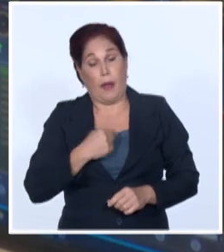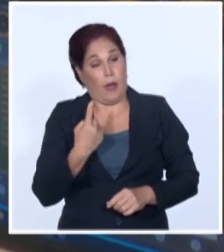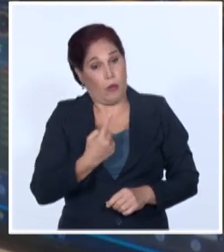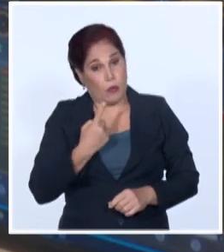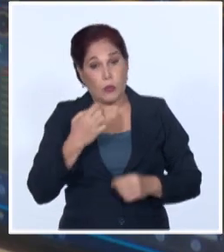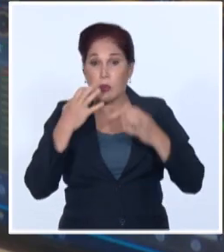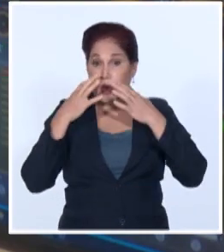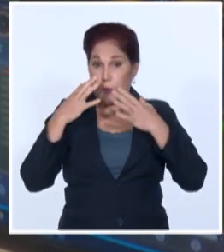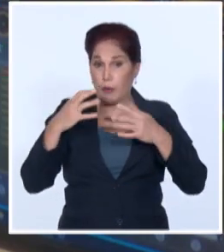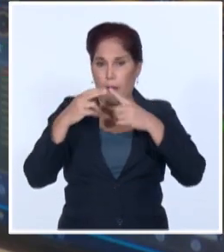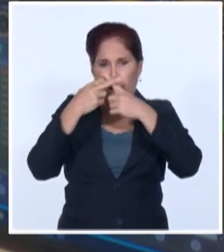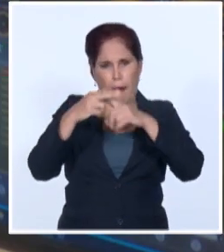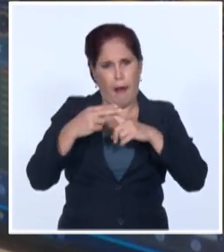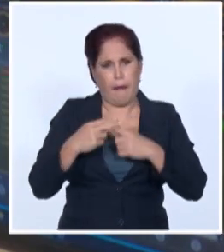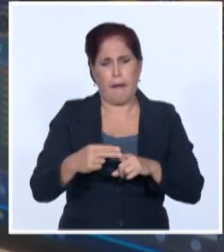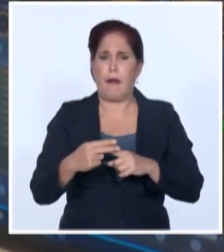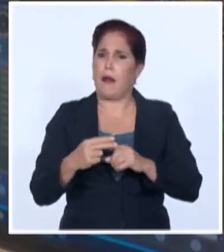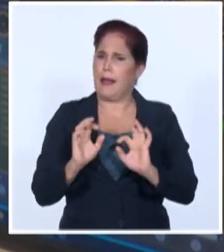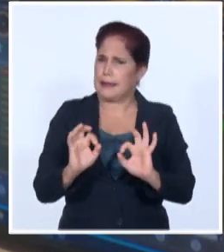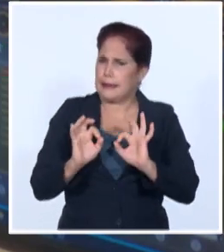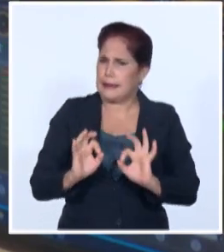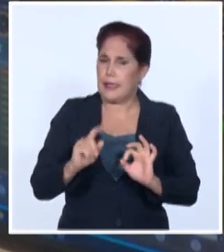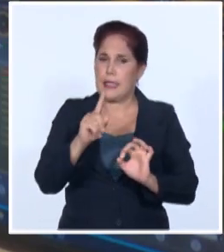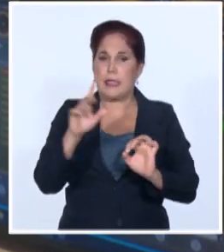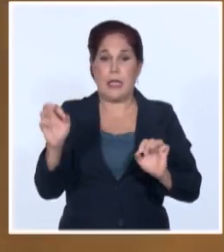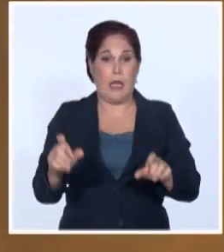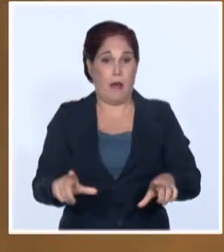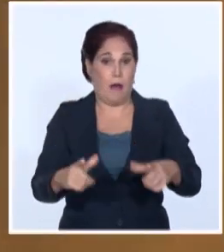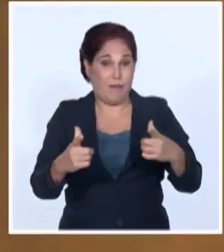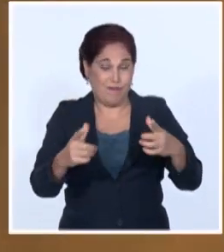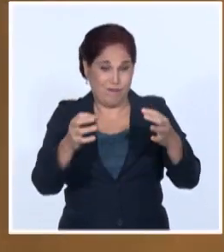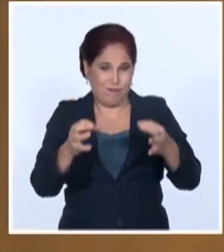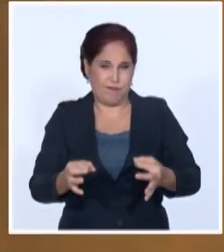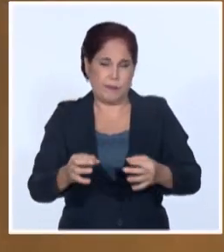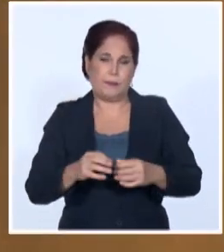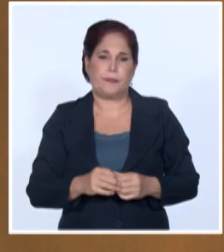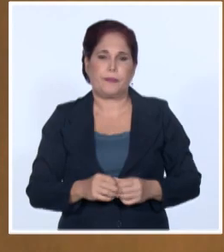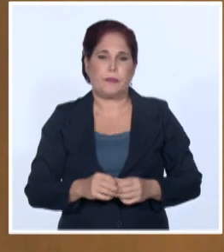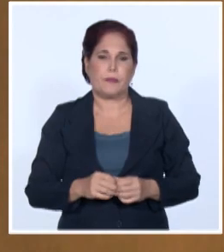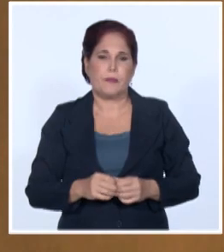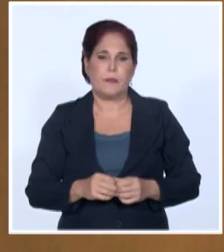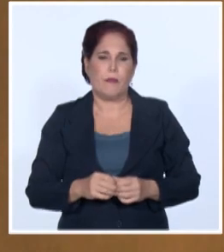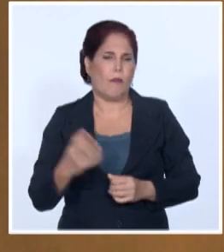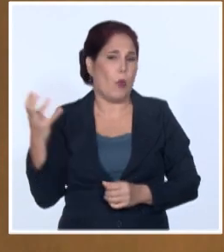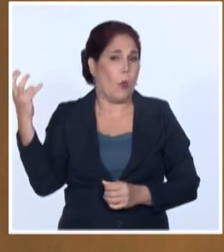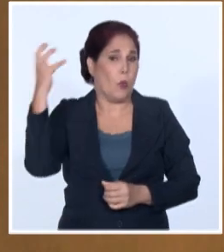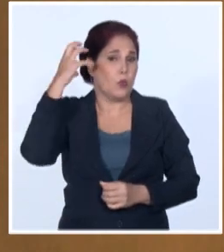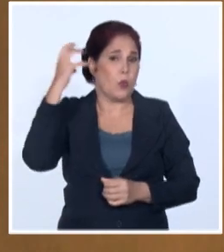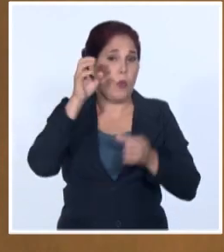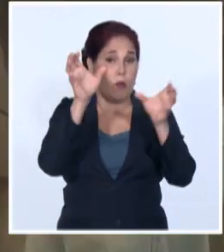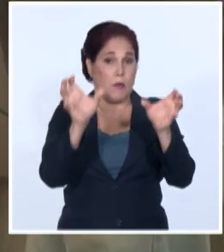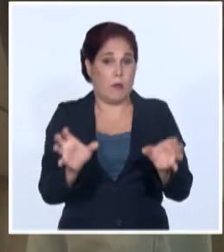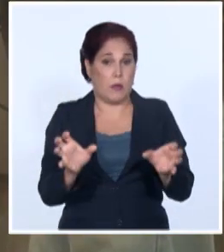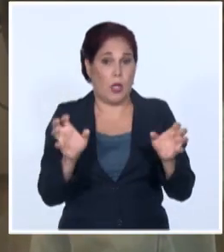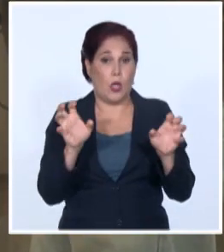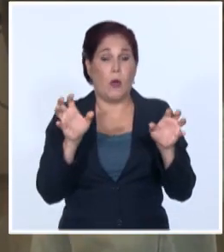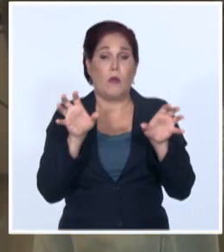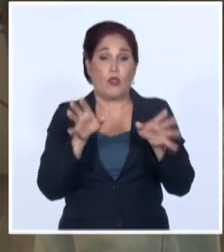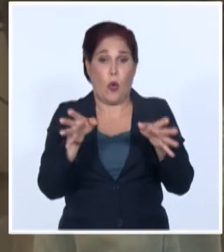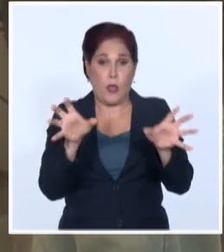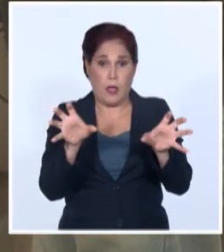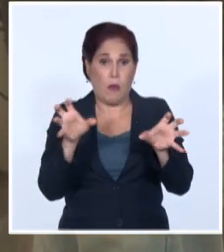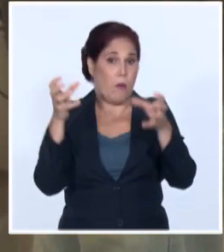los avileños arribar al centenario de la radio en Ciego de Ávila. El montaje acústico y parte de la construcción civil de los estudios de Radio